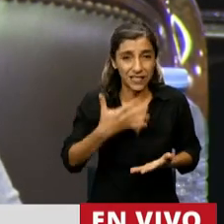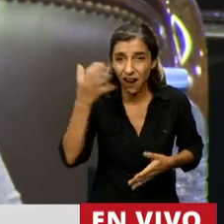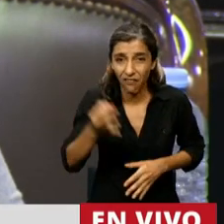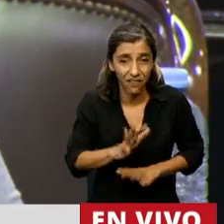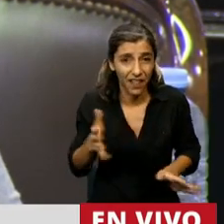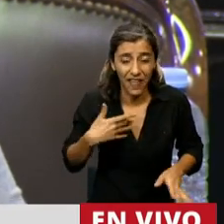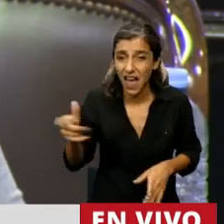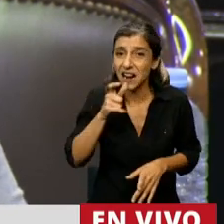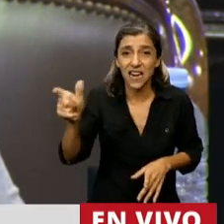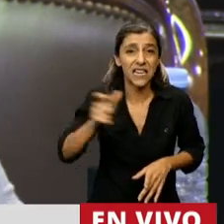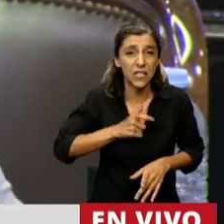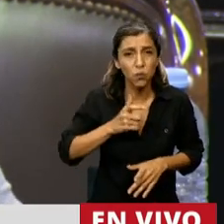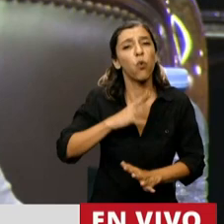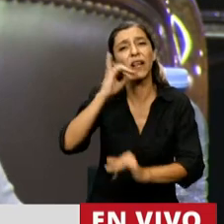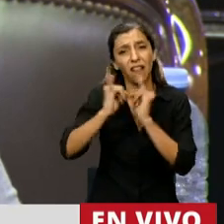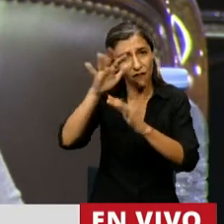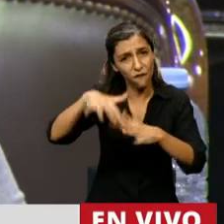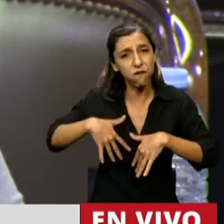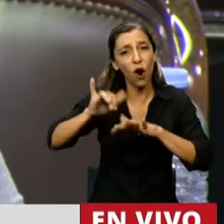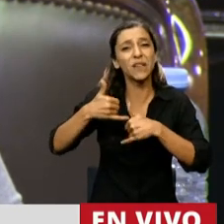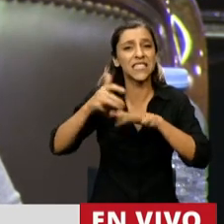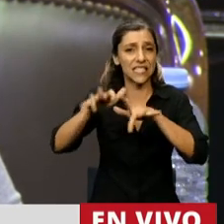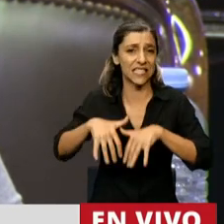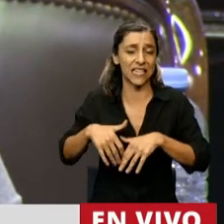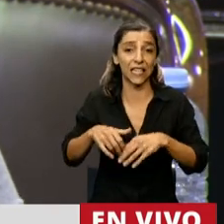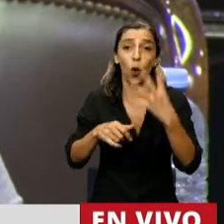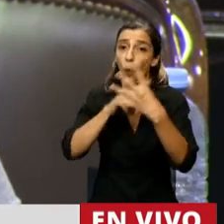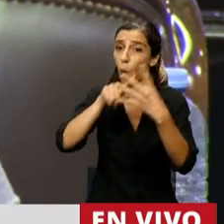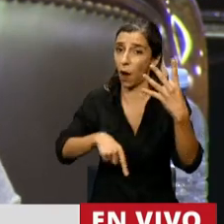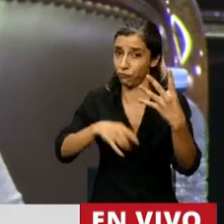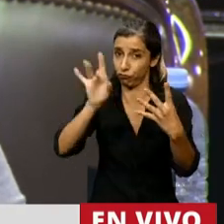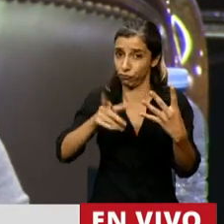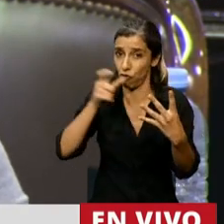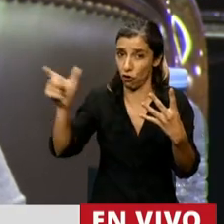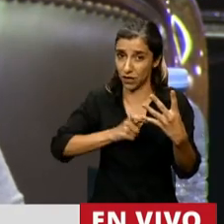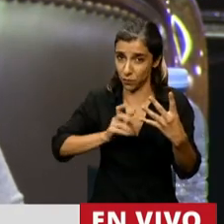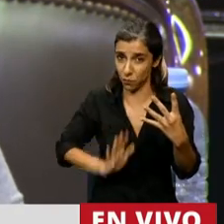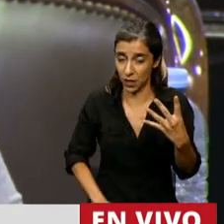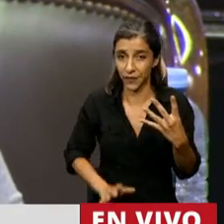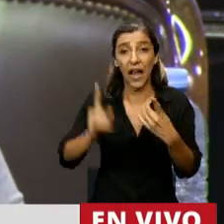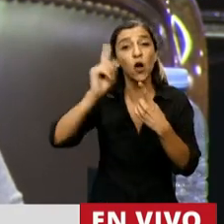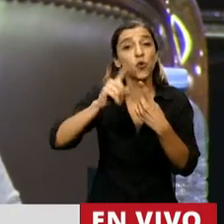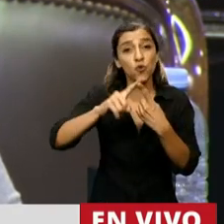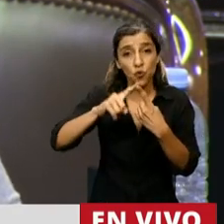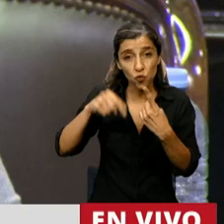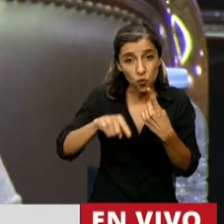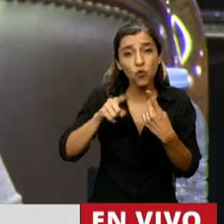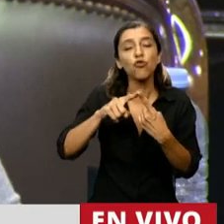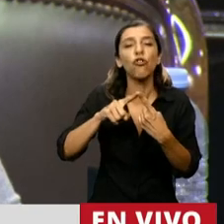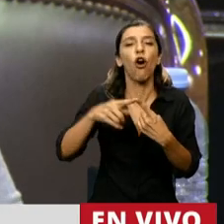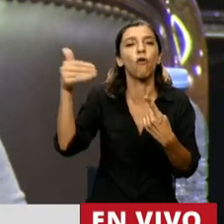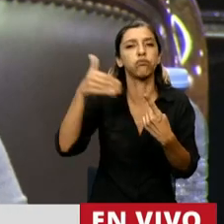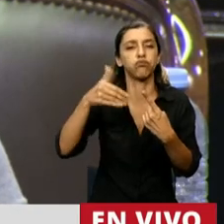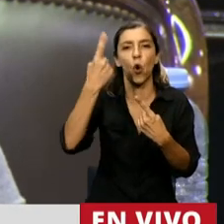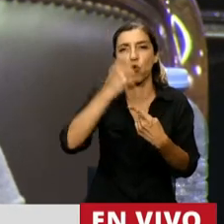Nos contestó los informes por escrito, solamente 4 informes contestó. Y uno de esos informes con más de un mes de